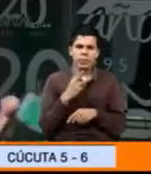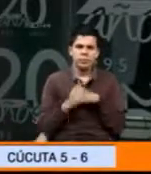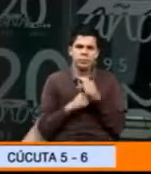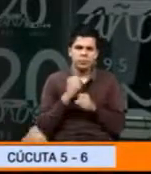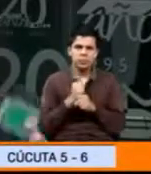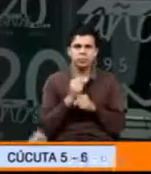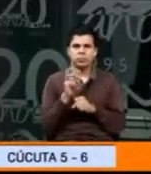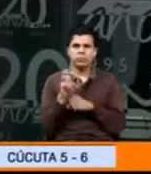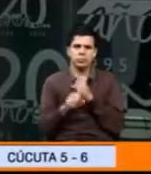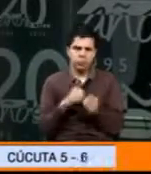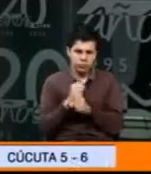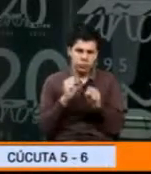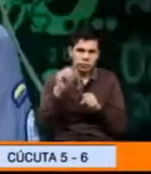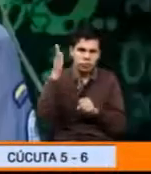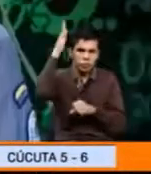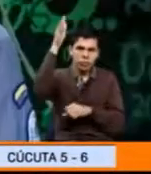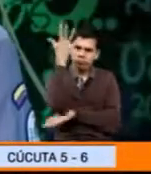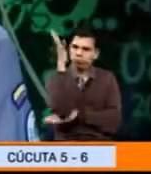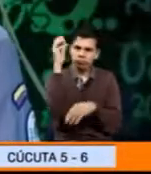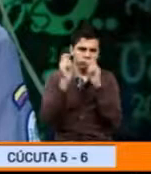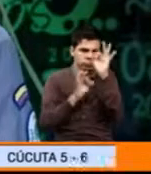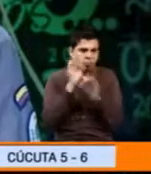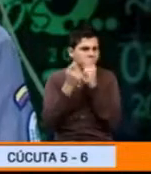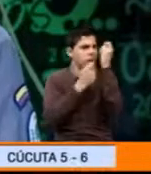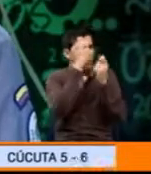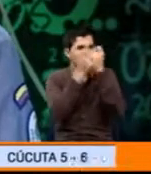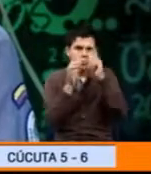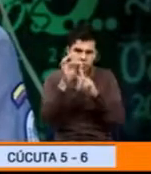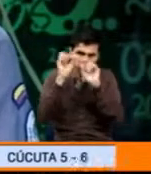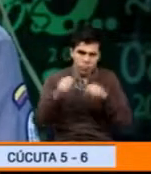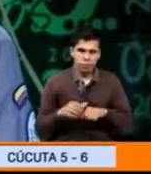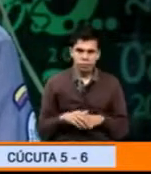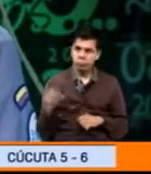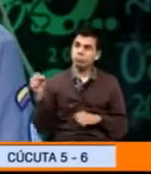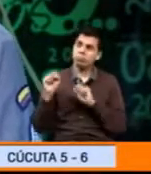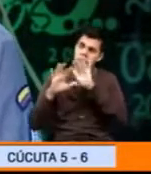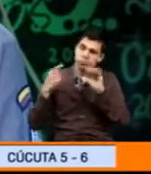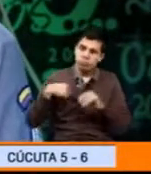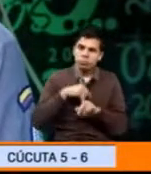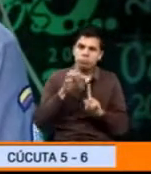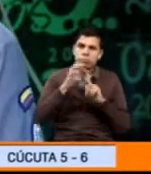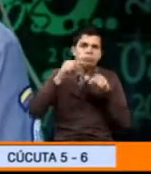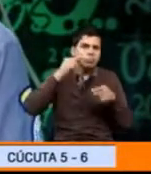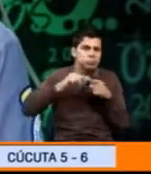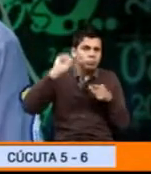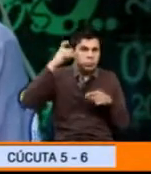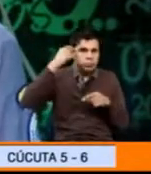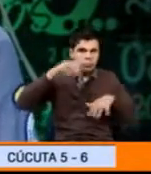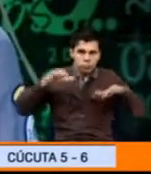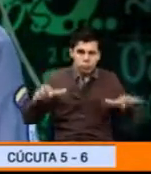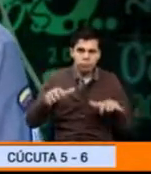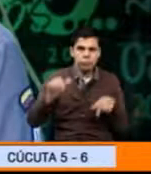podamos tener esa madera para comercializar? Claro, nosotros desde Parques Nacionales incidimos con los señores gobernadores en los